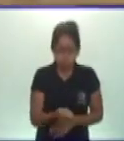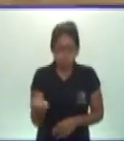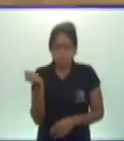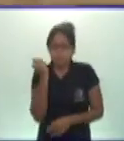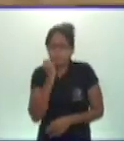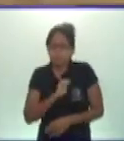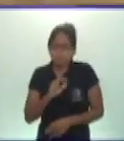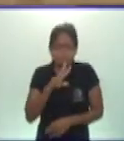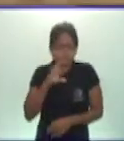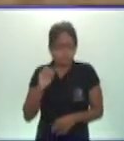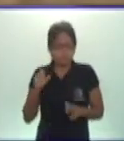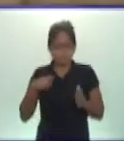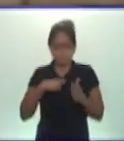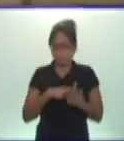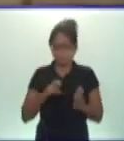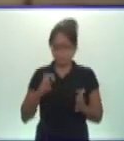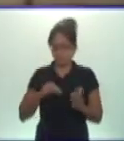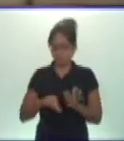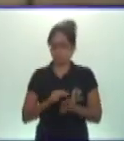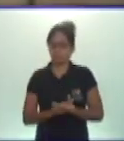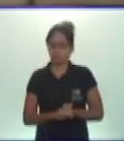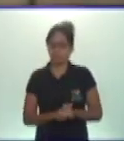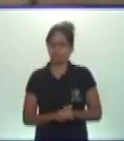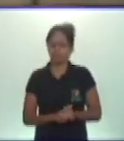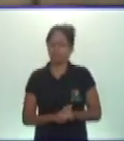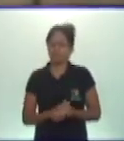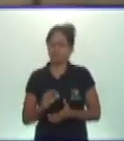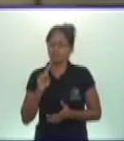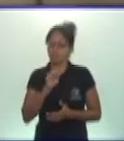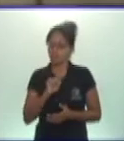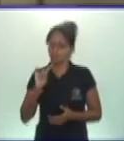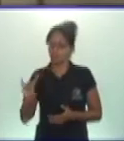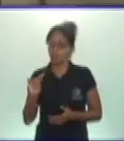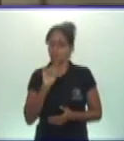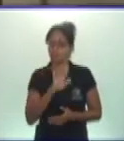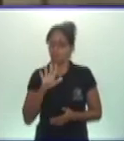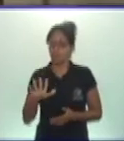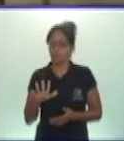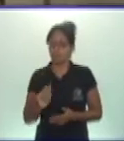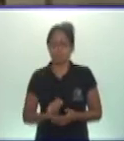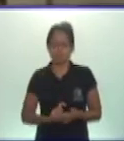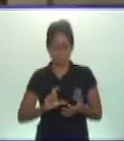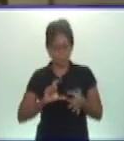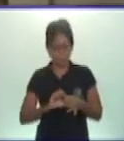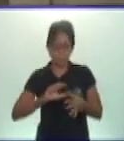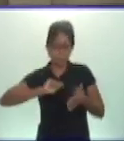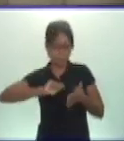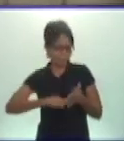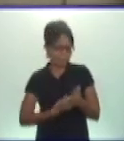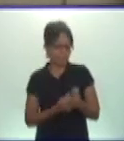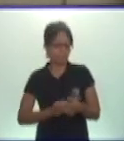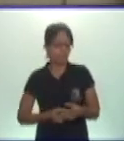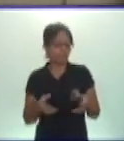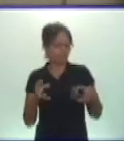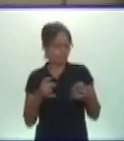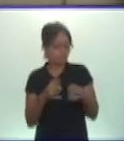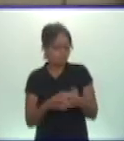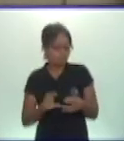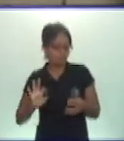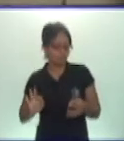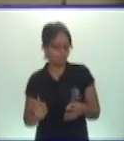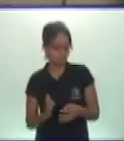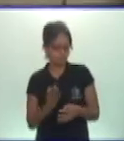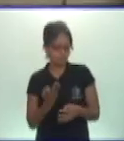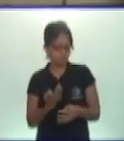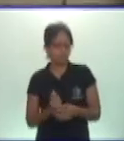más de media hora de viaje. En 1955 se firmó el contrato. La compañía francesa Gran Empresa de Obras de Marsella corrió